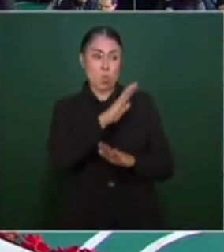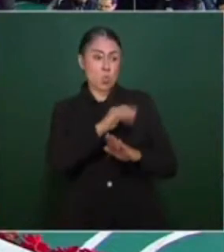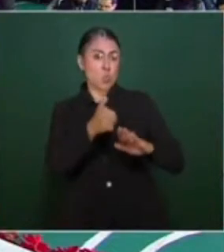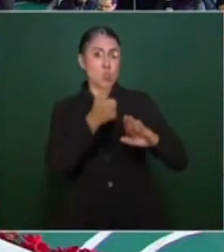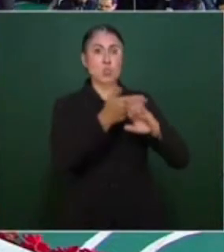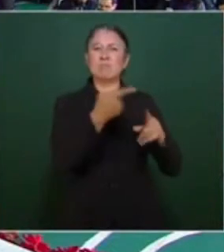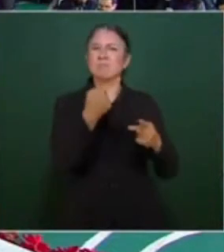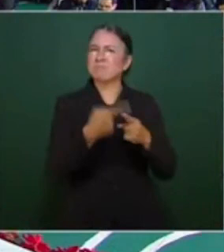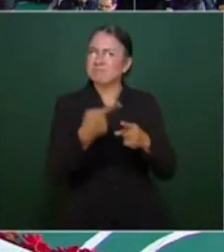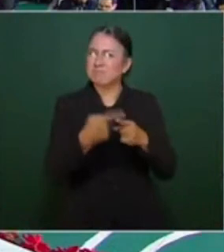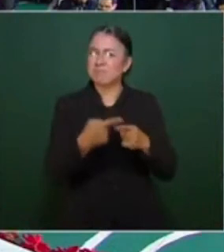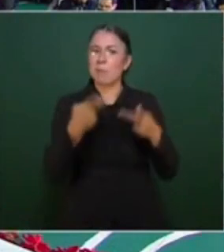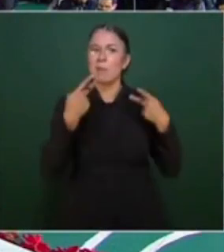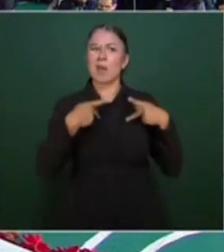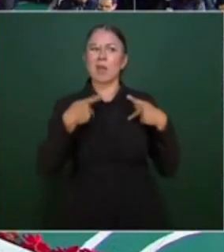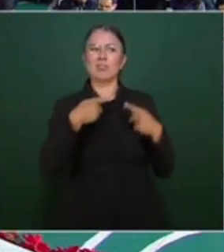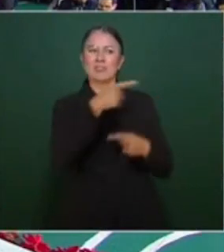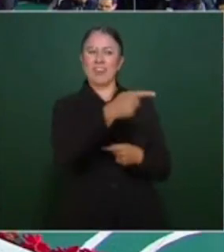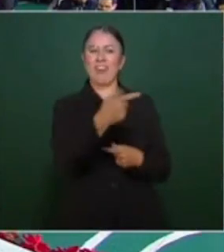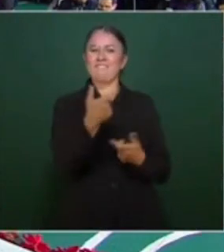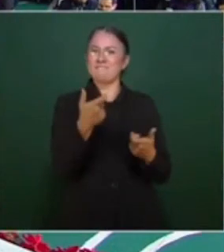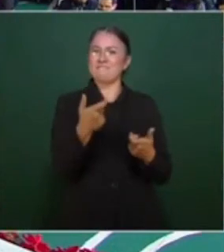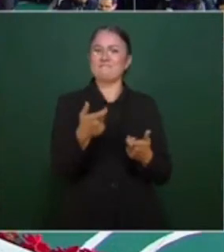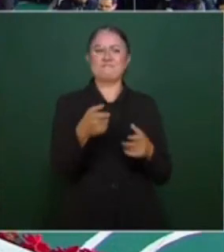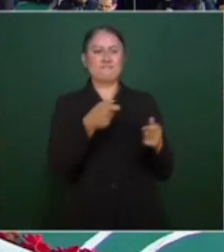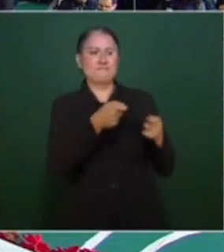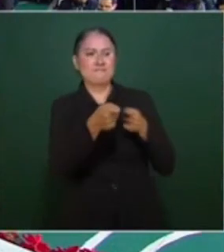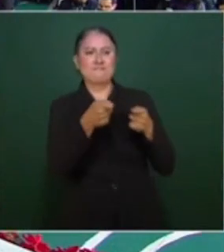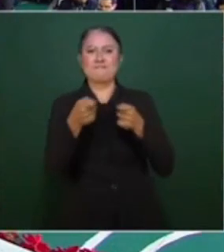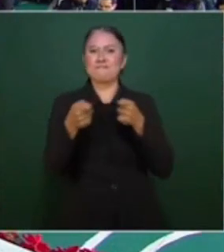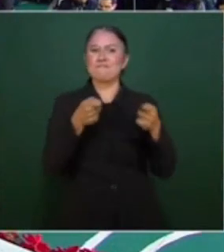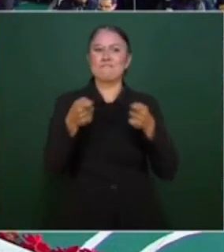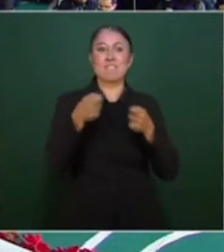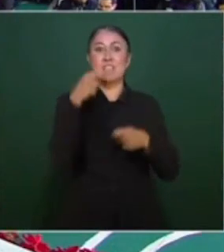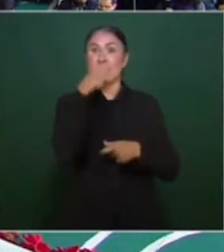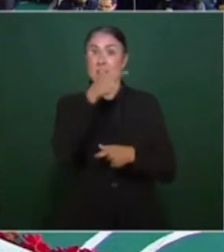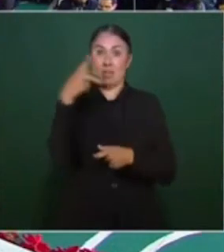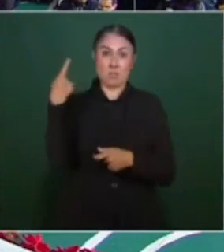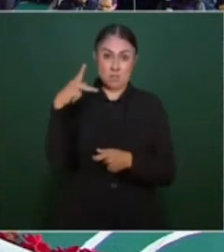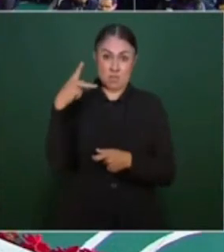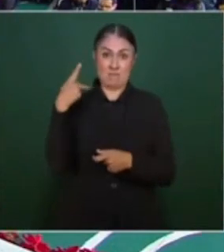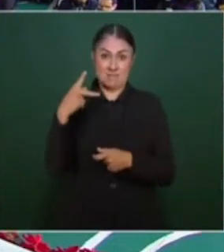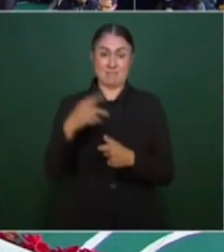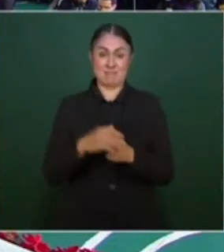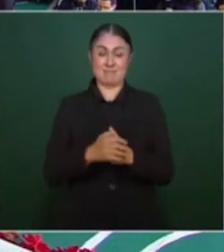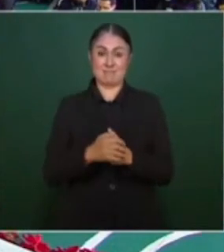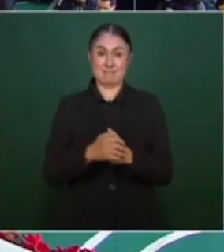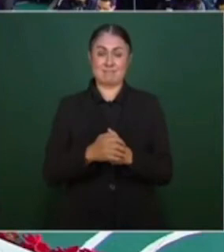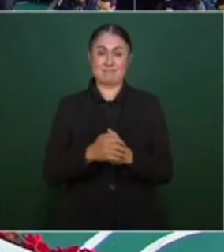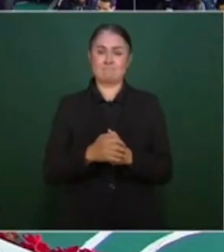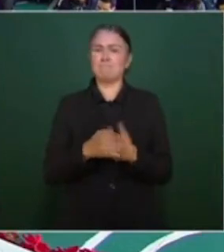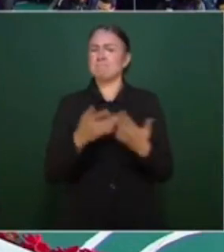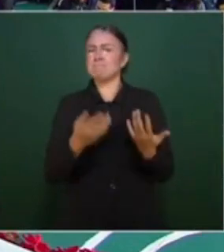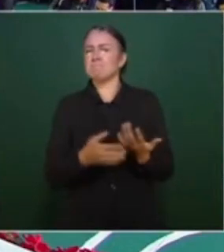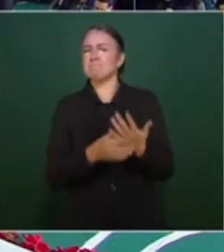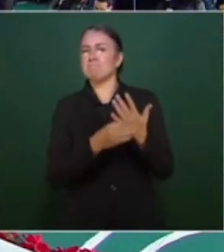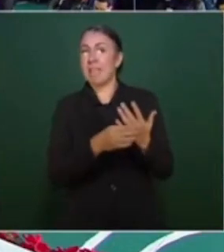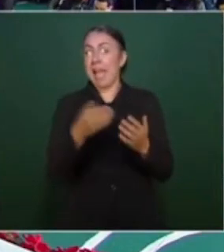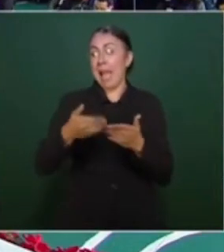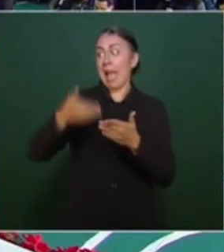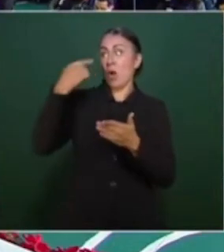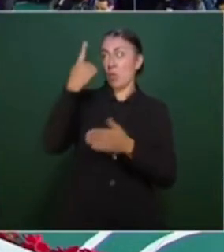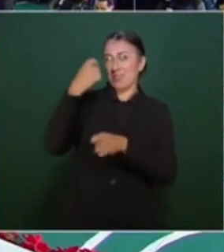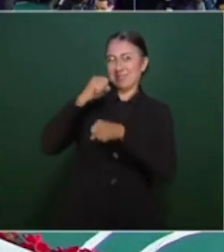que pues tienen el cacicazgo ahí en Puebla. Y se dice que la semana